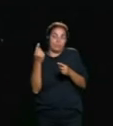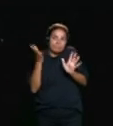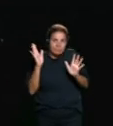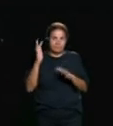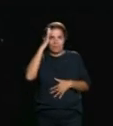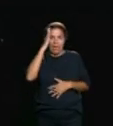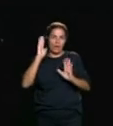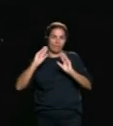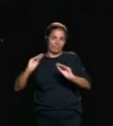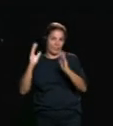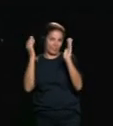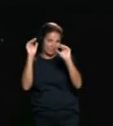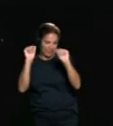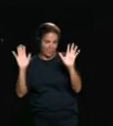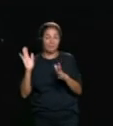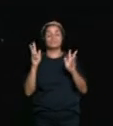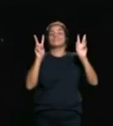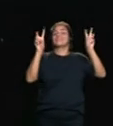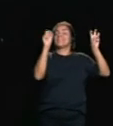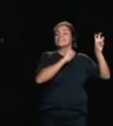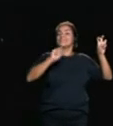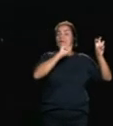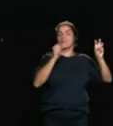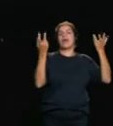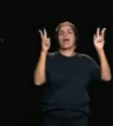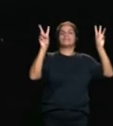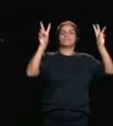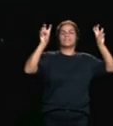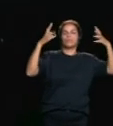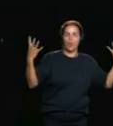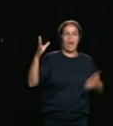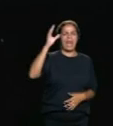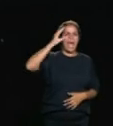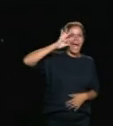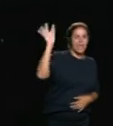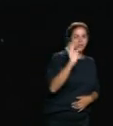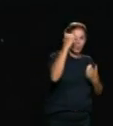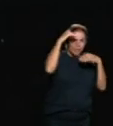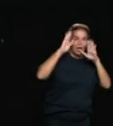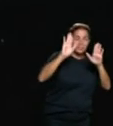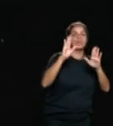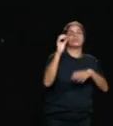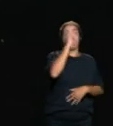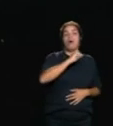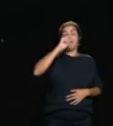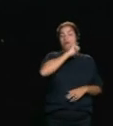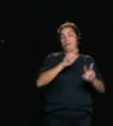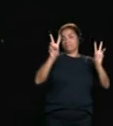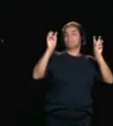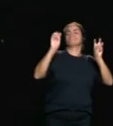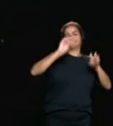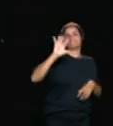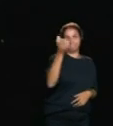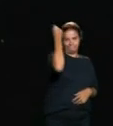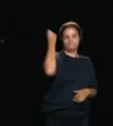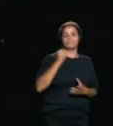quedará tiempo. El tema, por cierto, se titula Escucha con atención y sabrás el título de la canción. Pues nada, habrá que estar muy atentos para